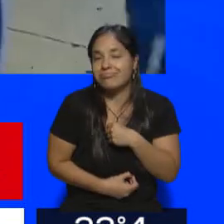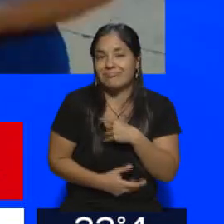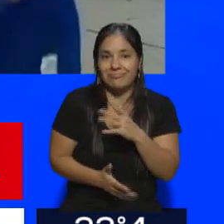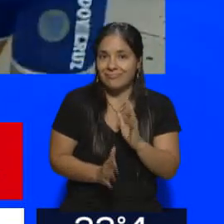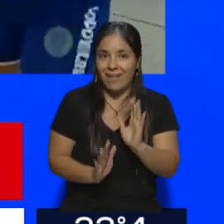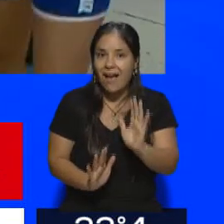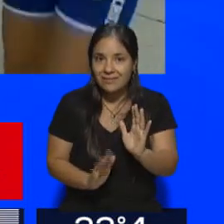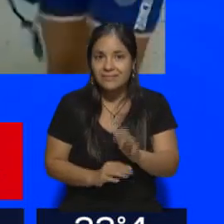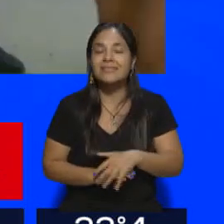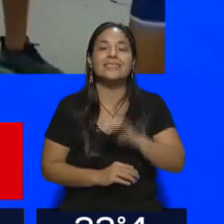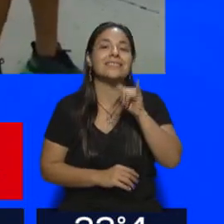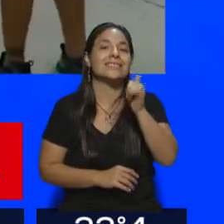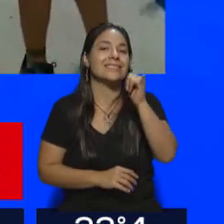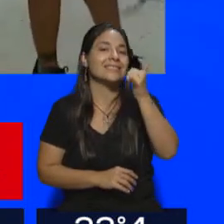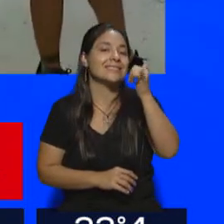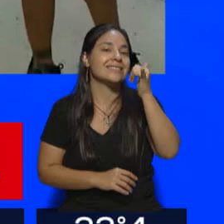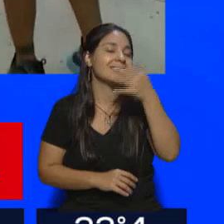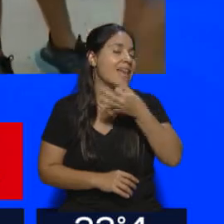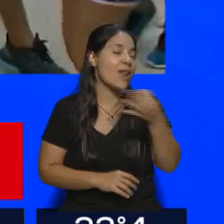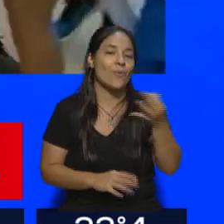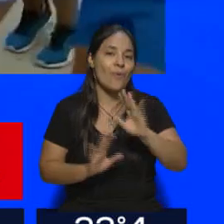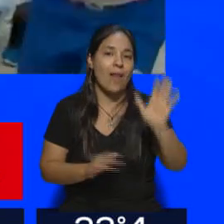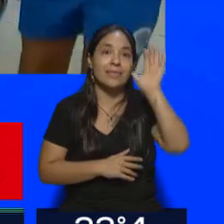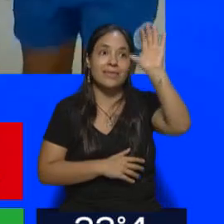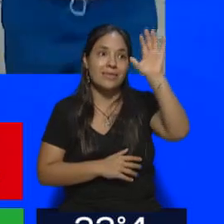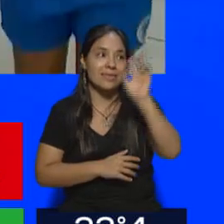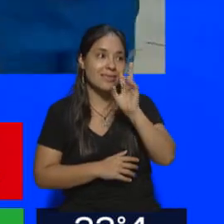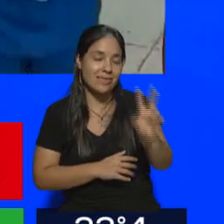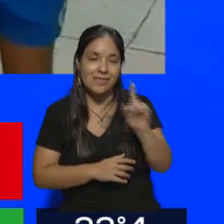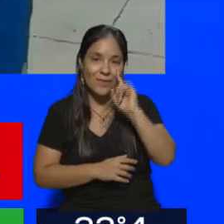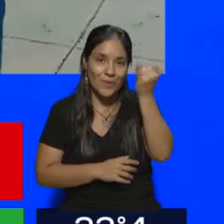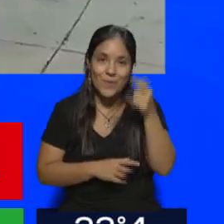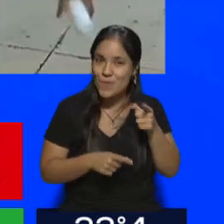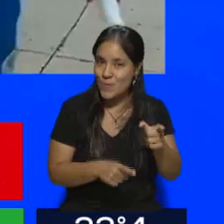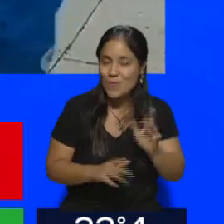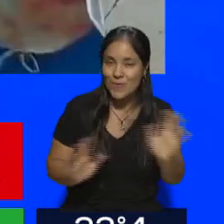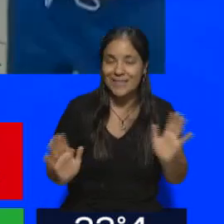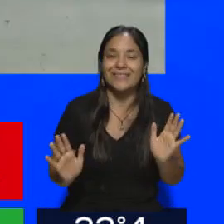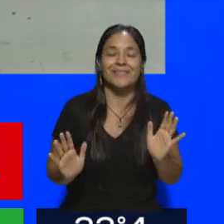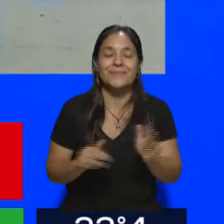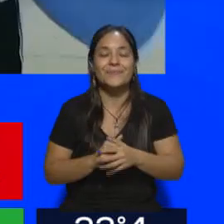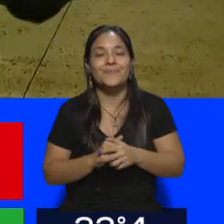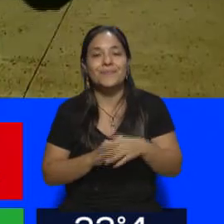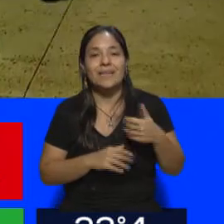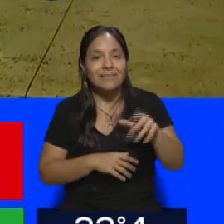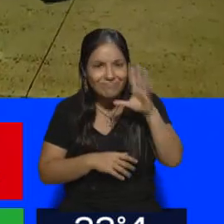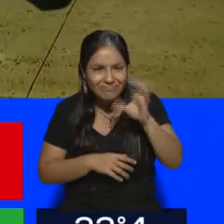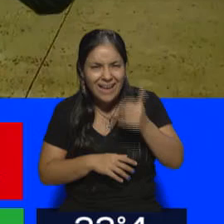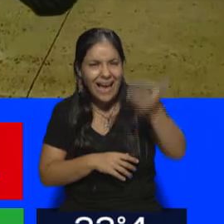Sí, totalmente. Bueno, eso es lo que pudimos ver en los hinchas de Godoy Cruz. Vos recordarás, Fernando, aquellos viejos